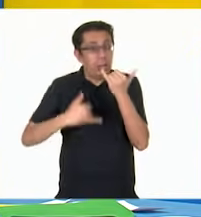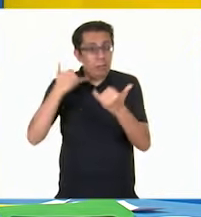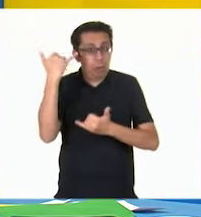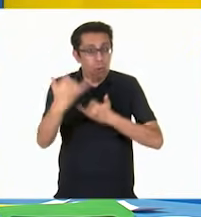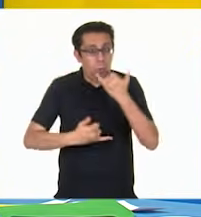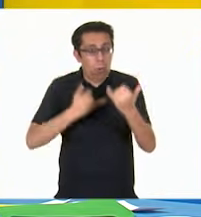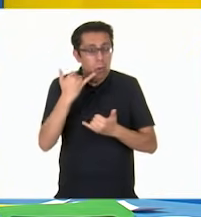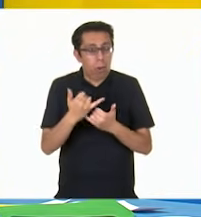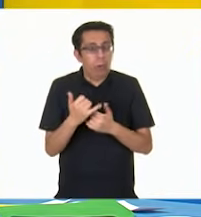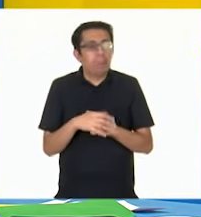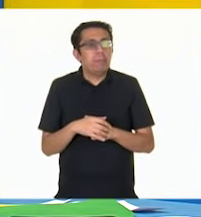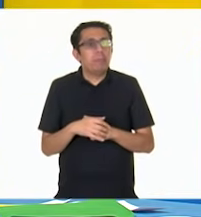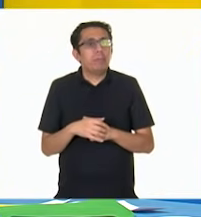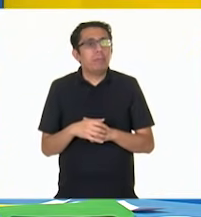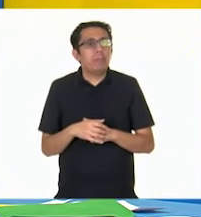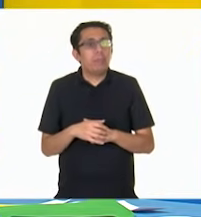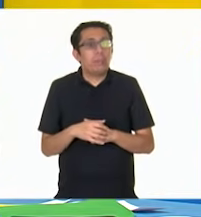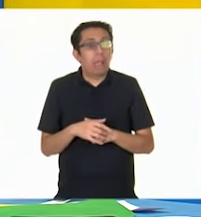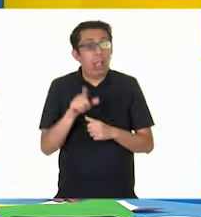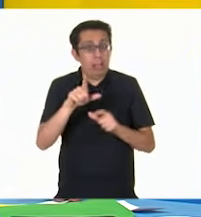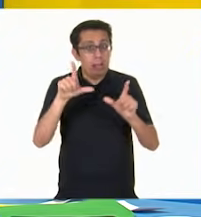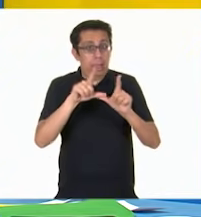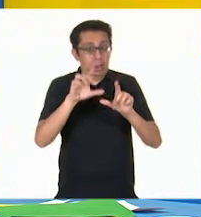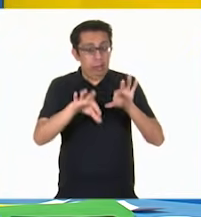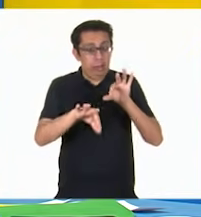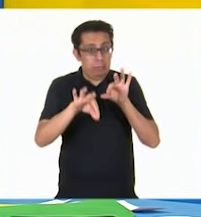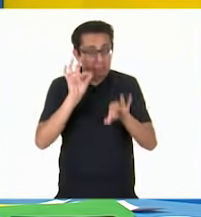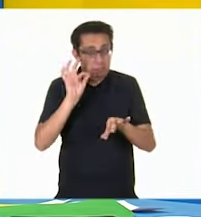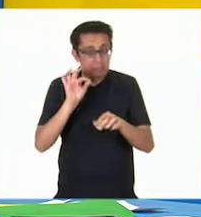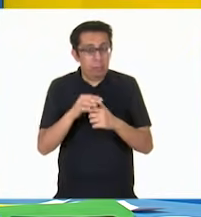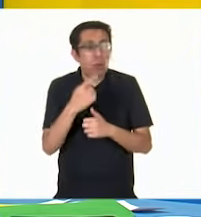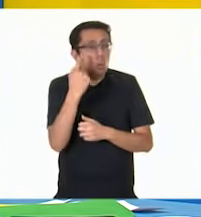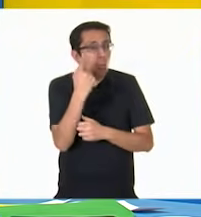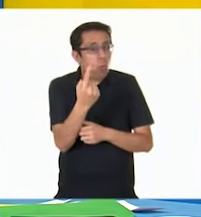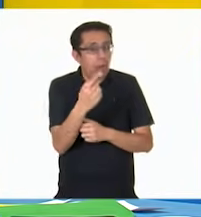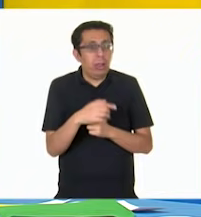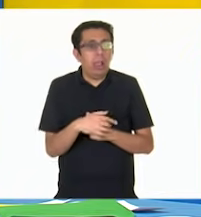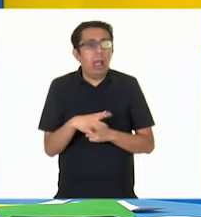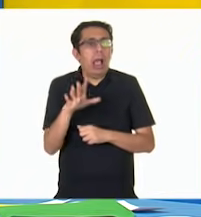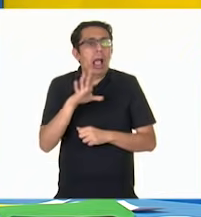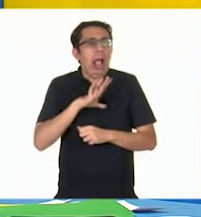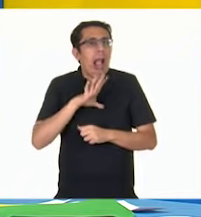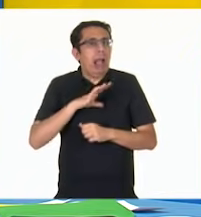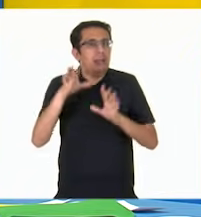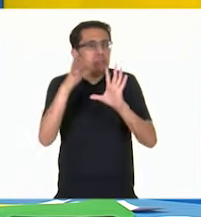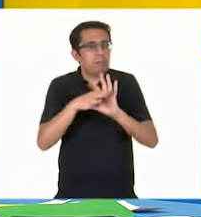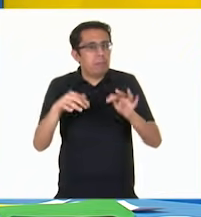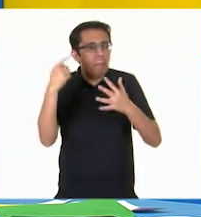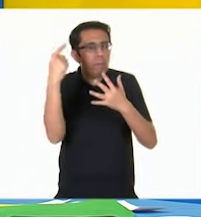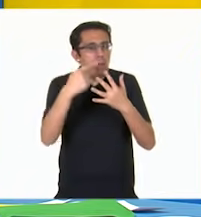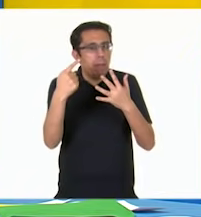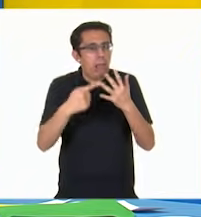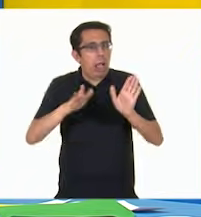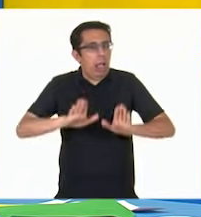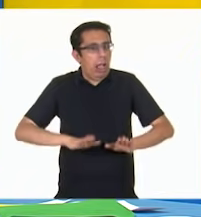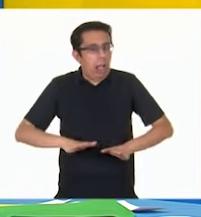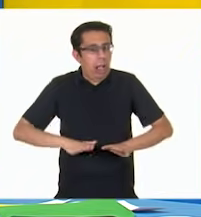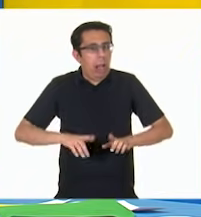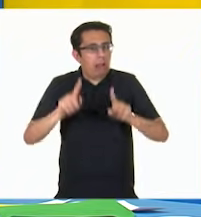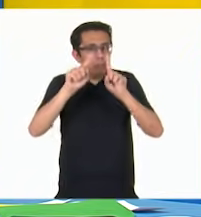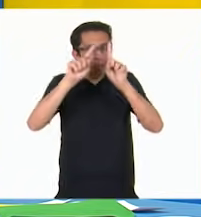Iremos seleccionando una de estas tarjetas que tienen algunas características de cuadriláteros.